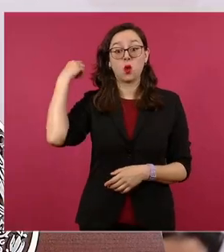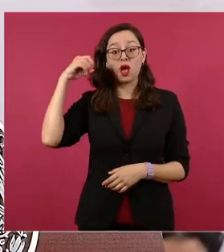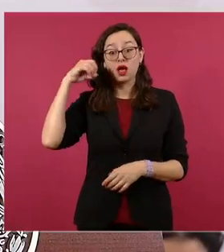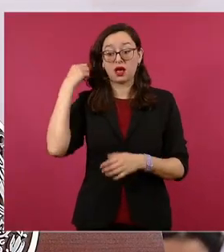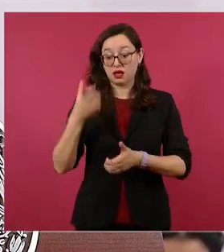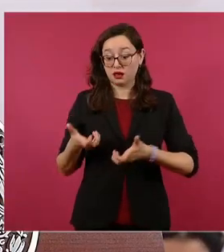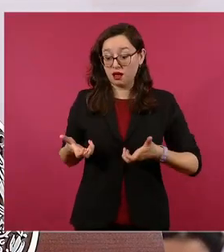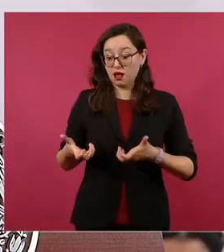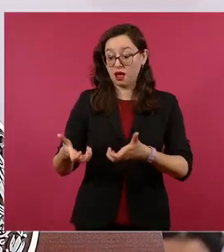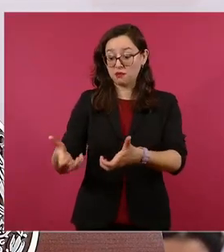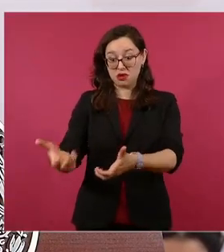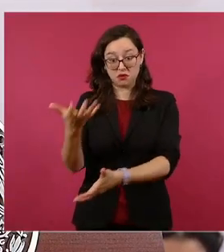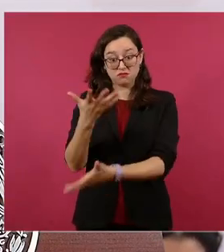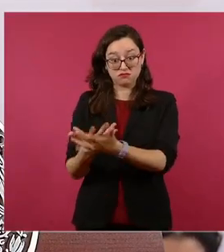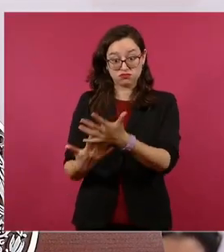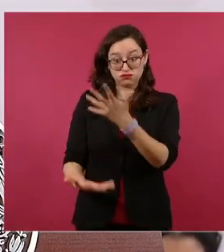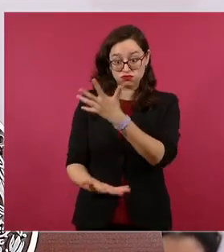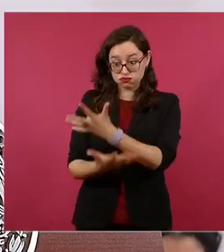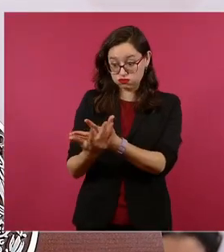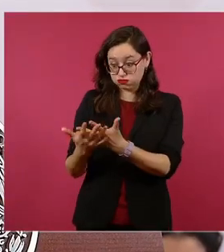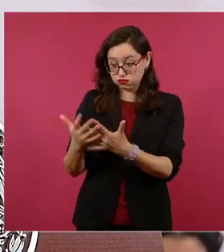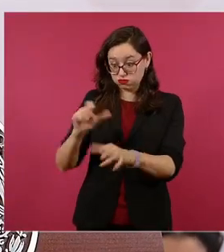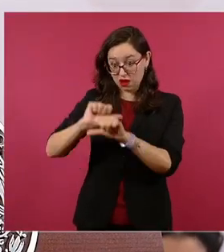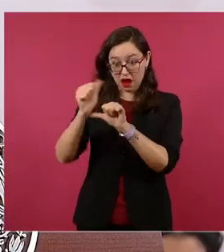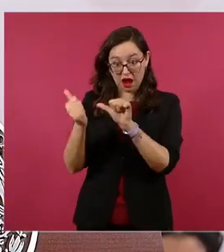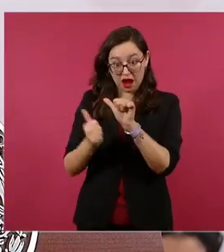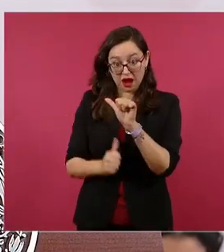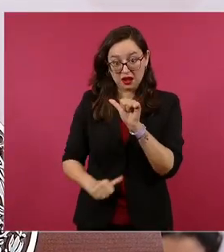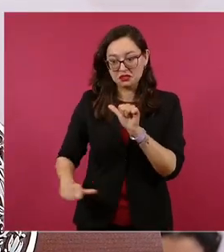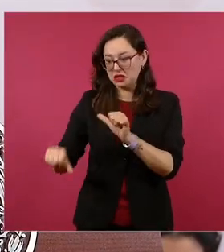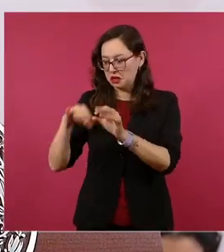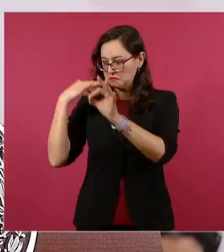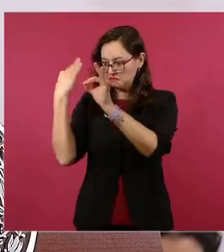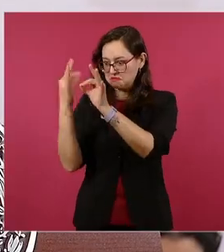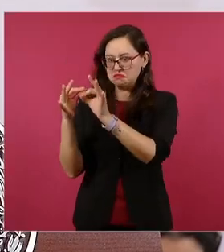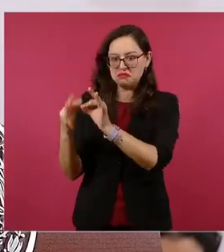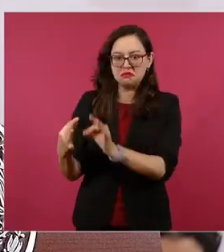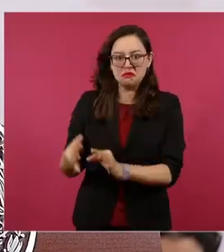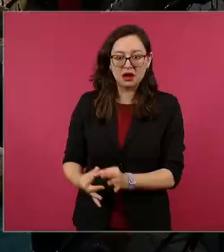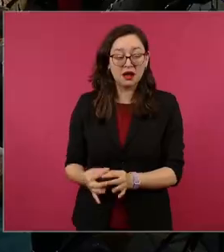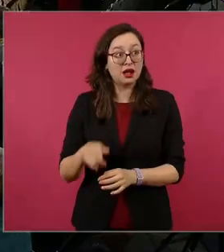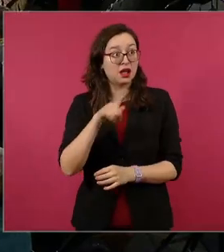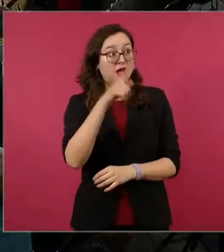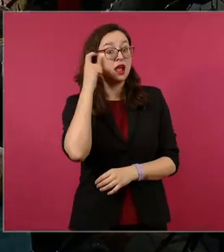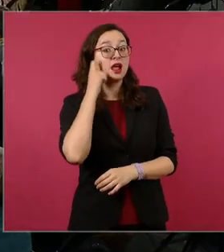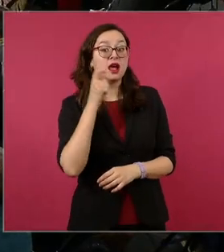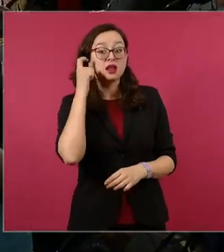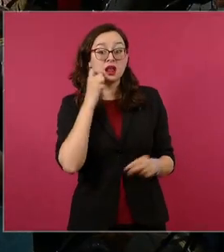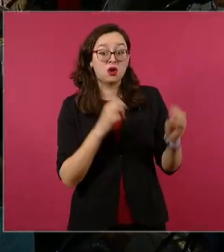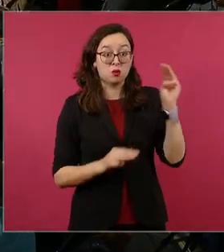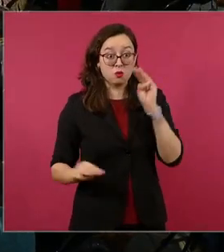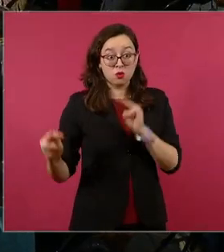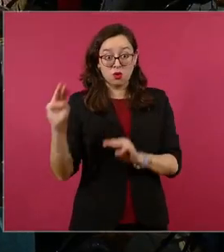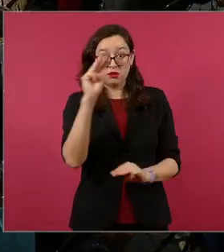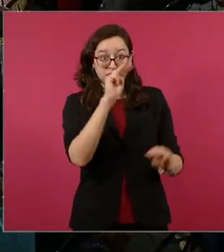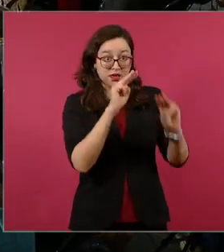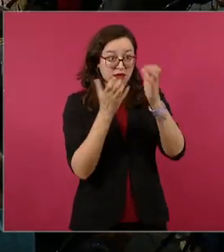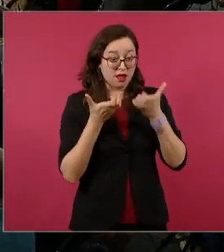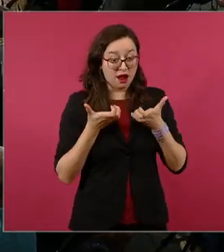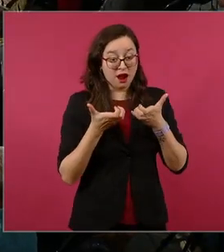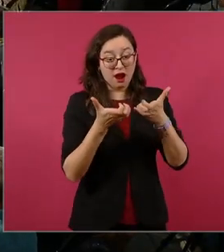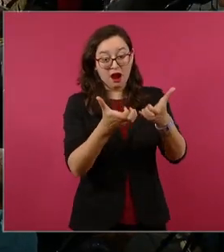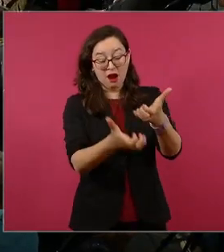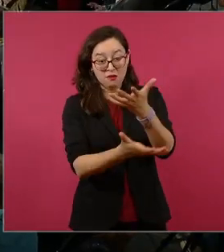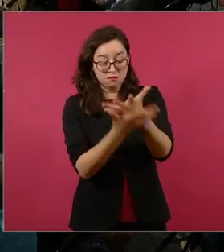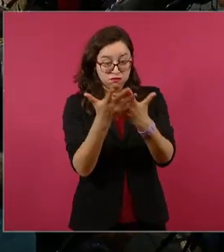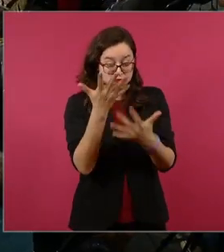de Oaxaca y los caminos artesanales de la montaña de Guerrero. Todo eso va a quedar